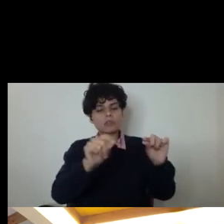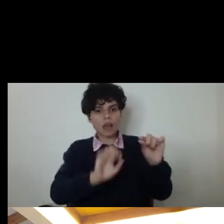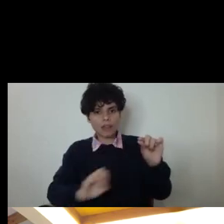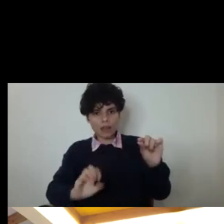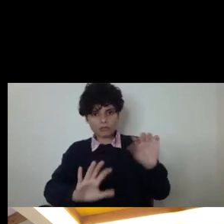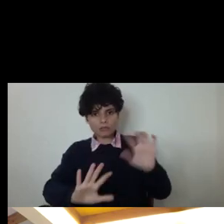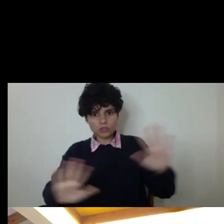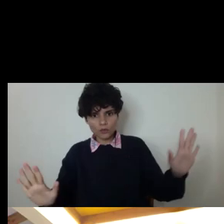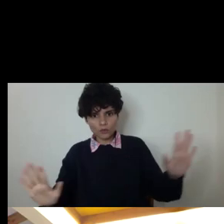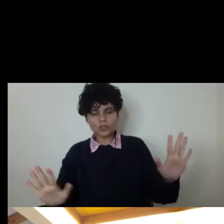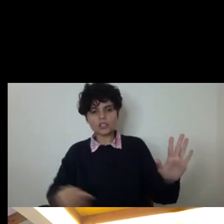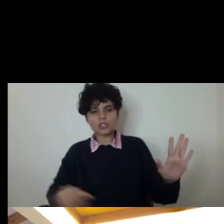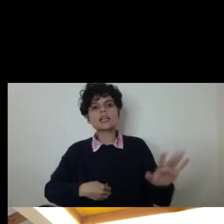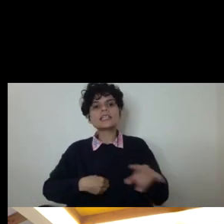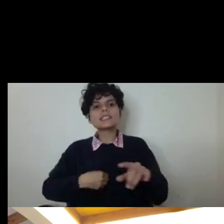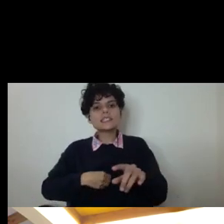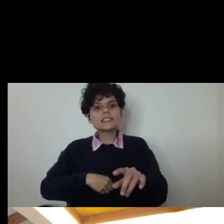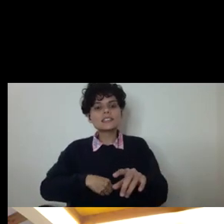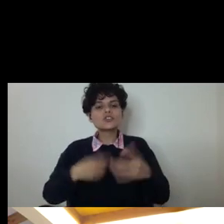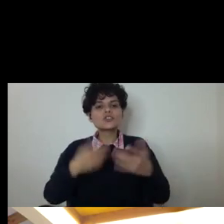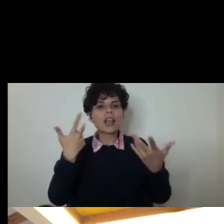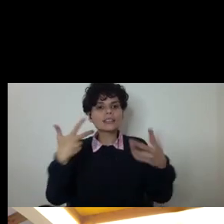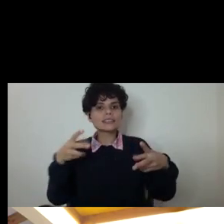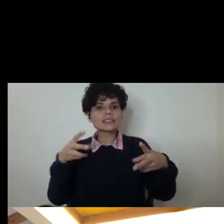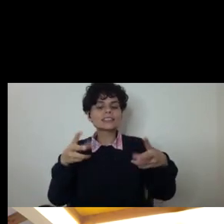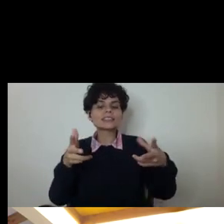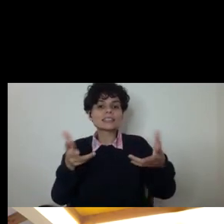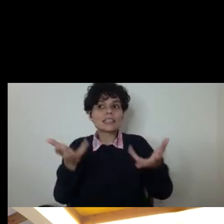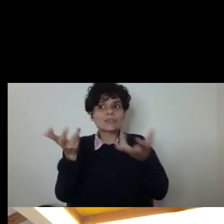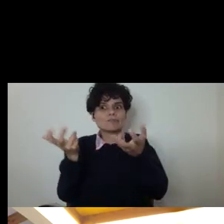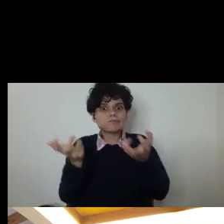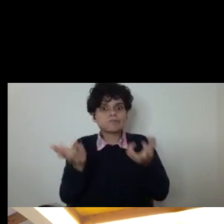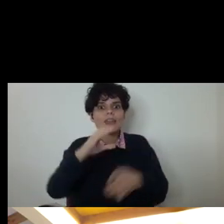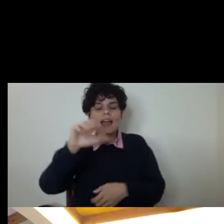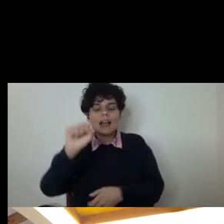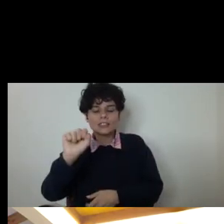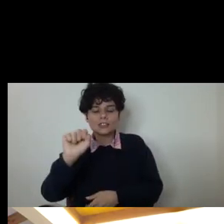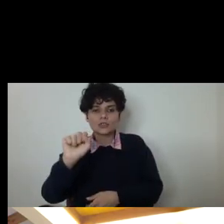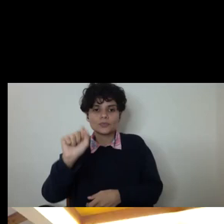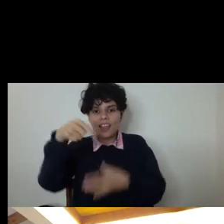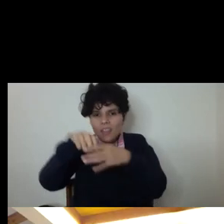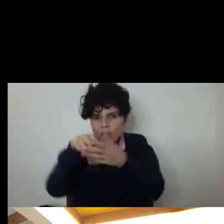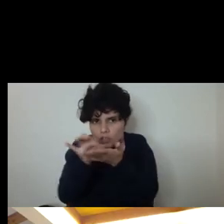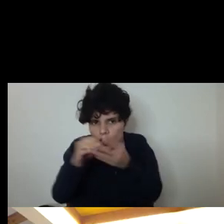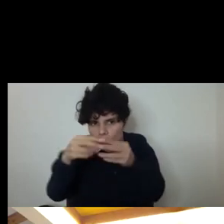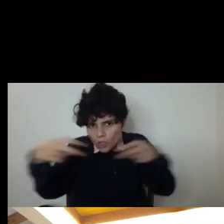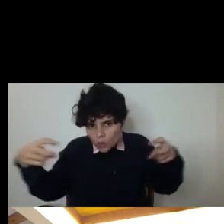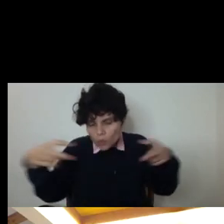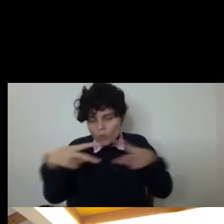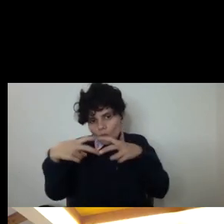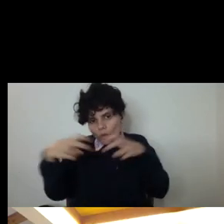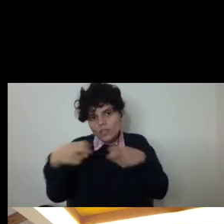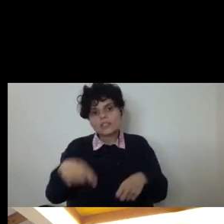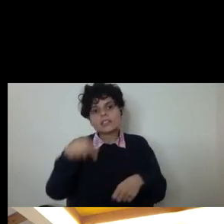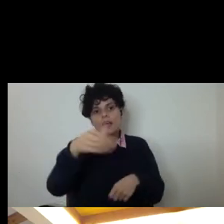menor en generar señales de calcio nuclear. Y la amplitud de las señales es menor y el área bajo la